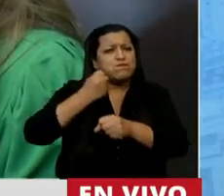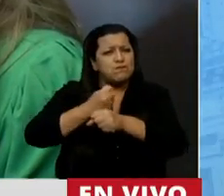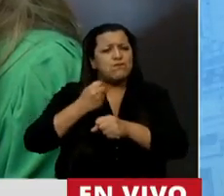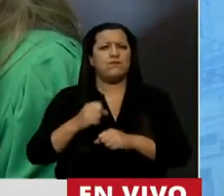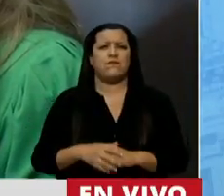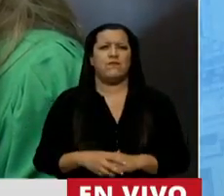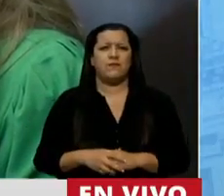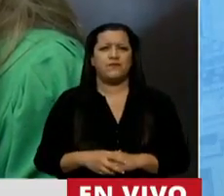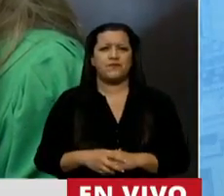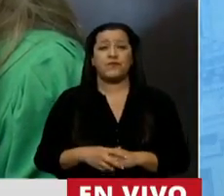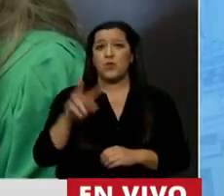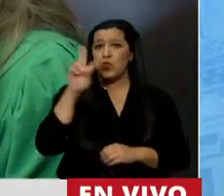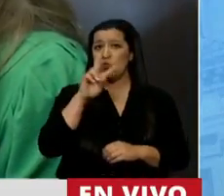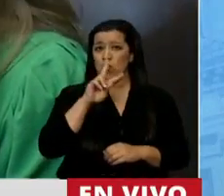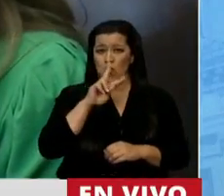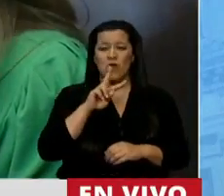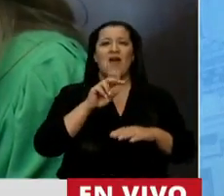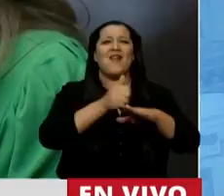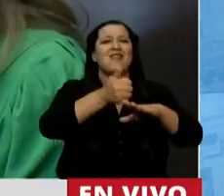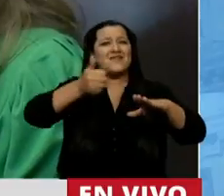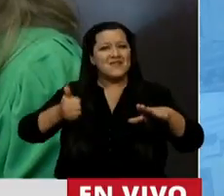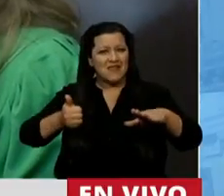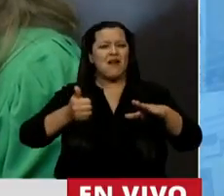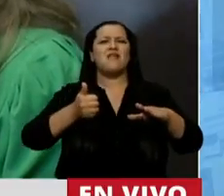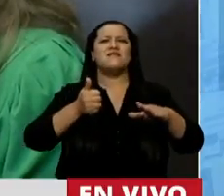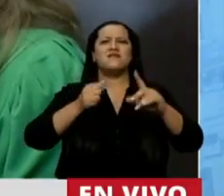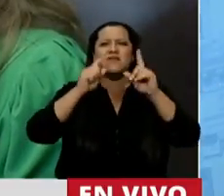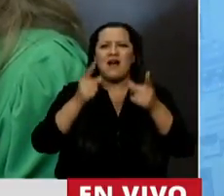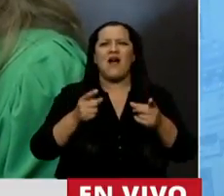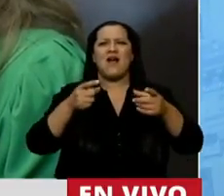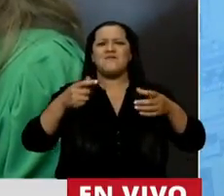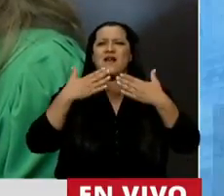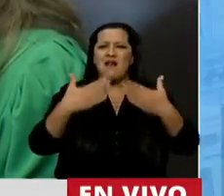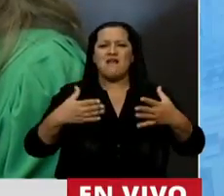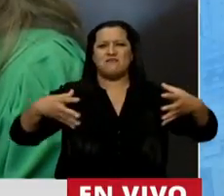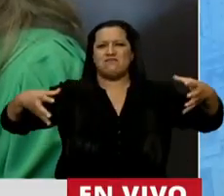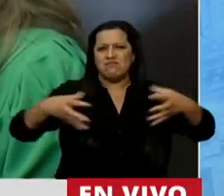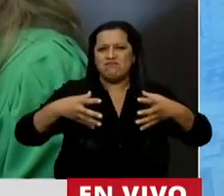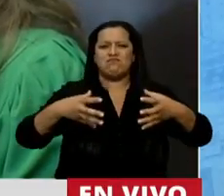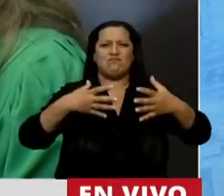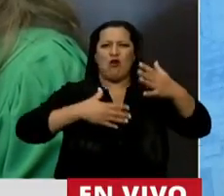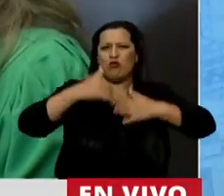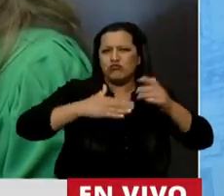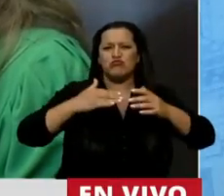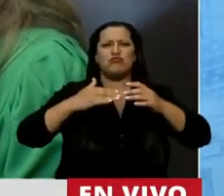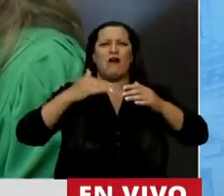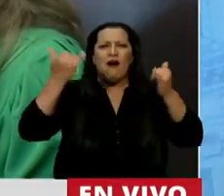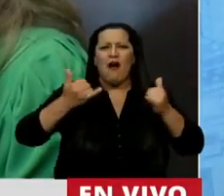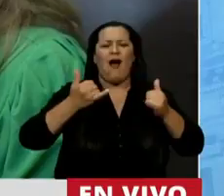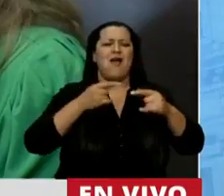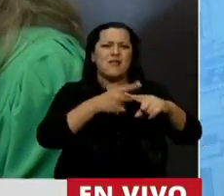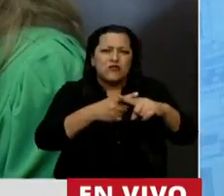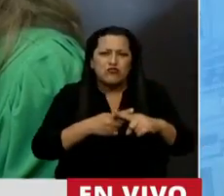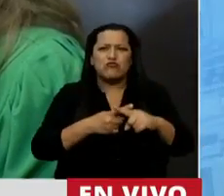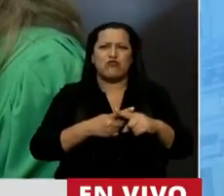trazando las mujeres y las disidencias en base a nuestras construcciones colectivas, en base a las discusiones que venimos dando,